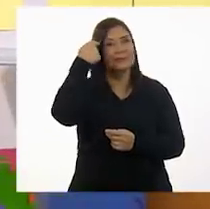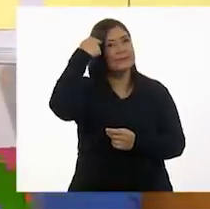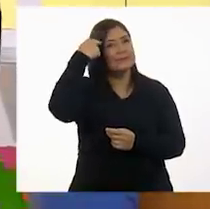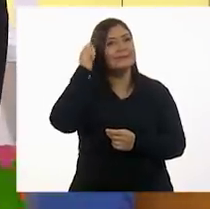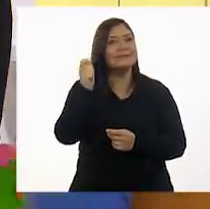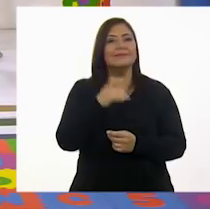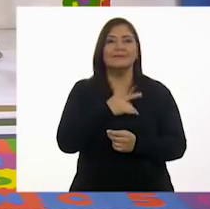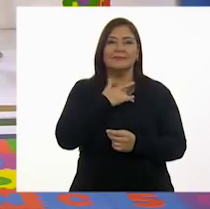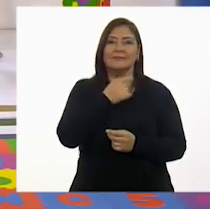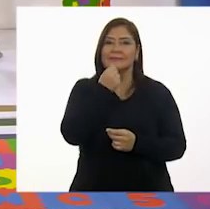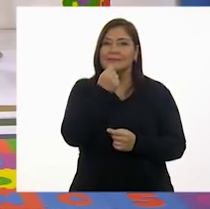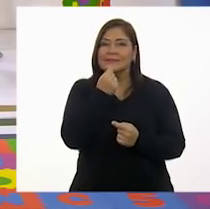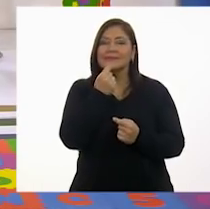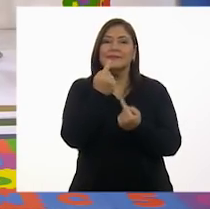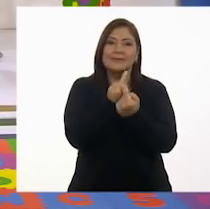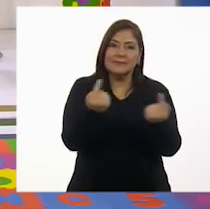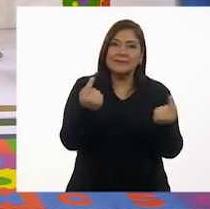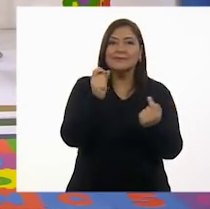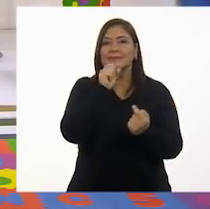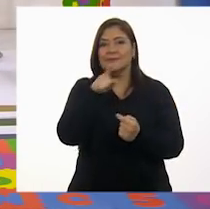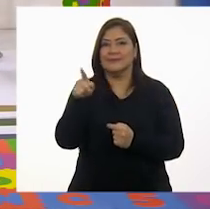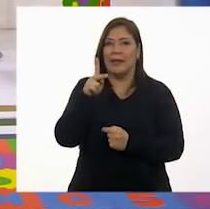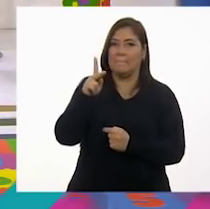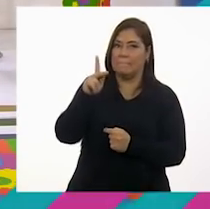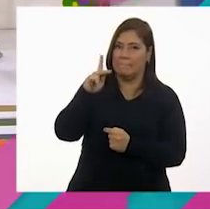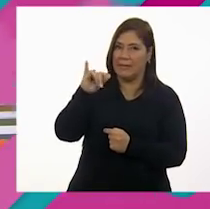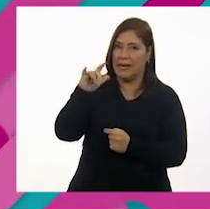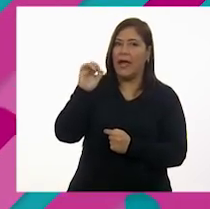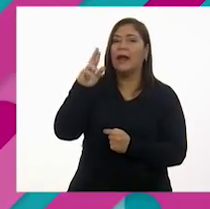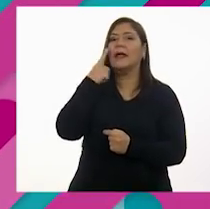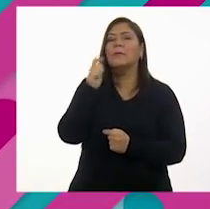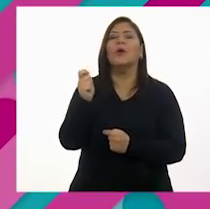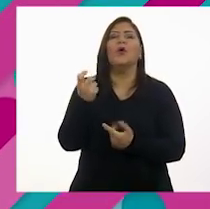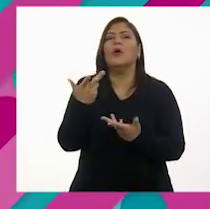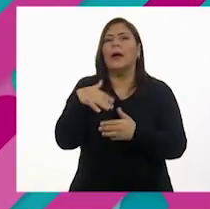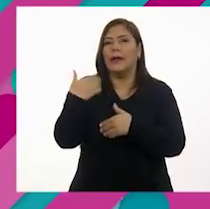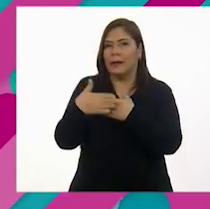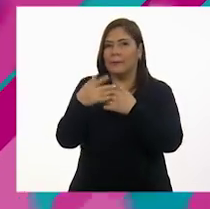niños y Pilar, si vamos a ver el siguiente video?